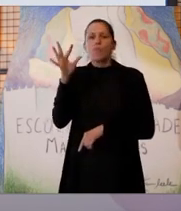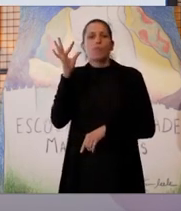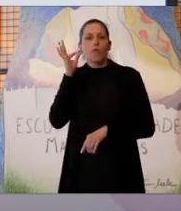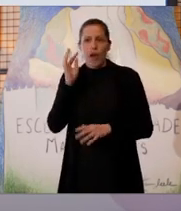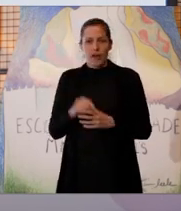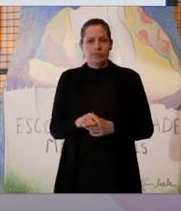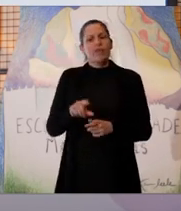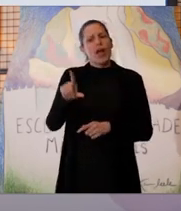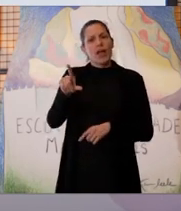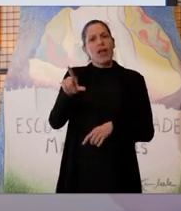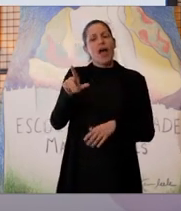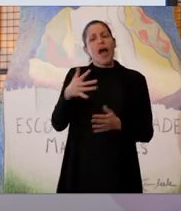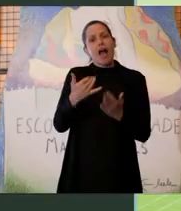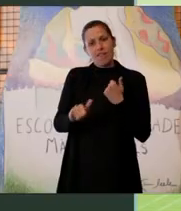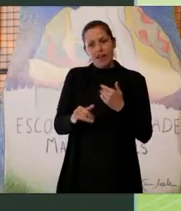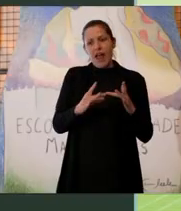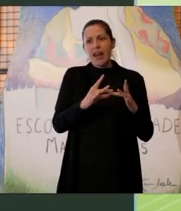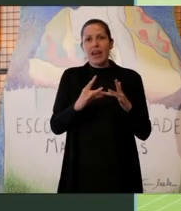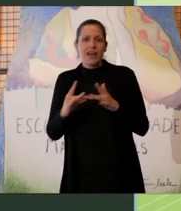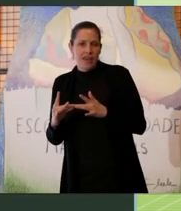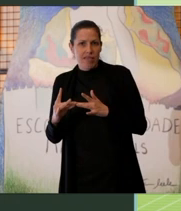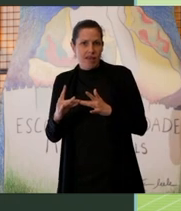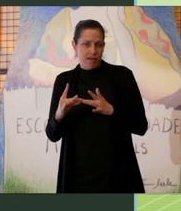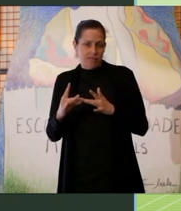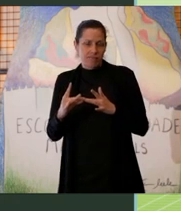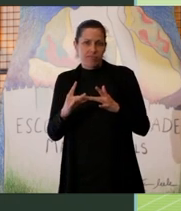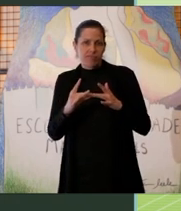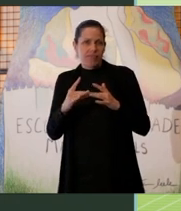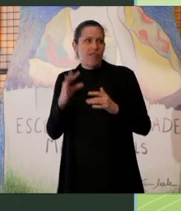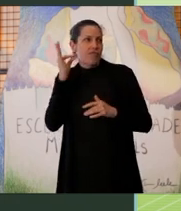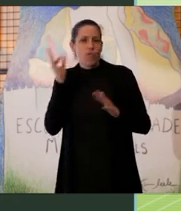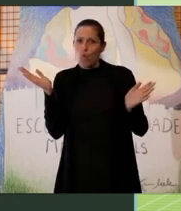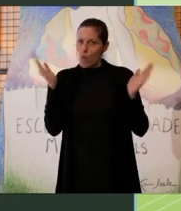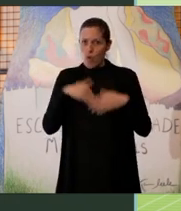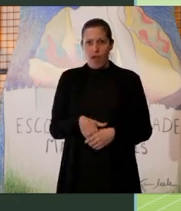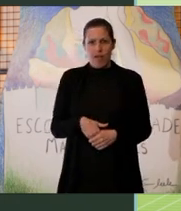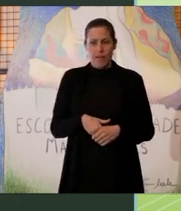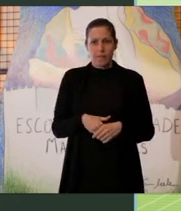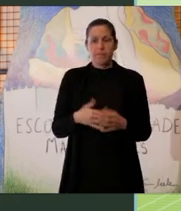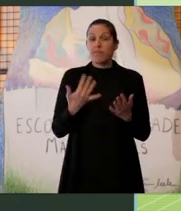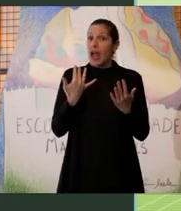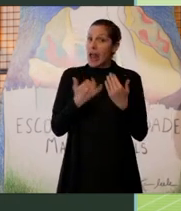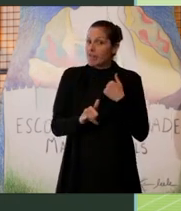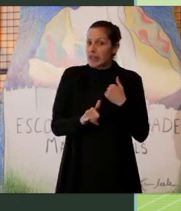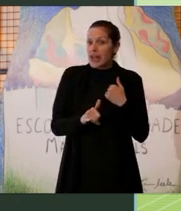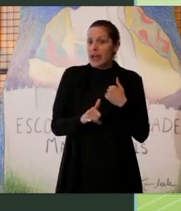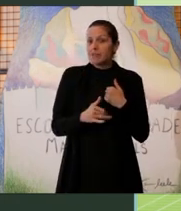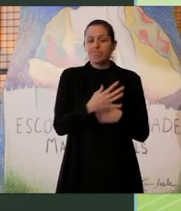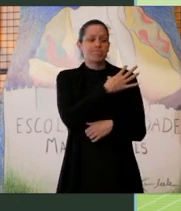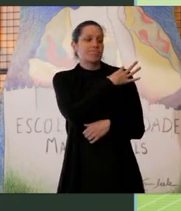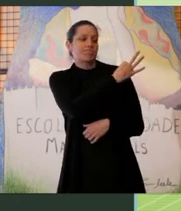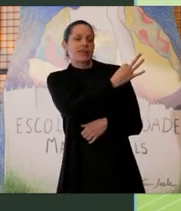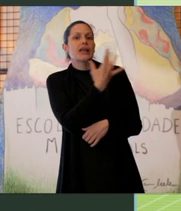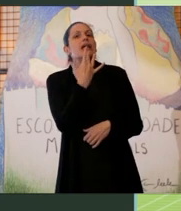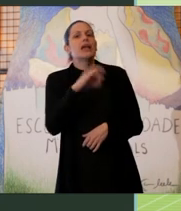la fecha los liderazgos femeninos en política son auténticas excepciones por lo tanto no se elige nombres y